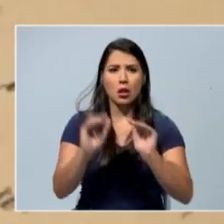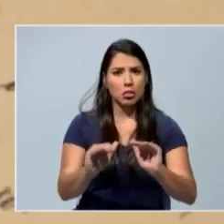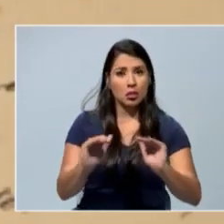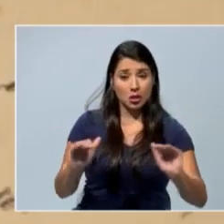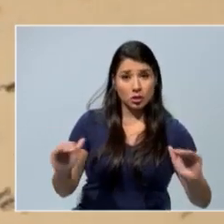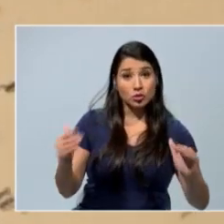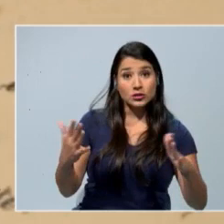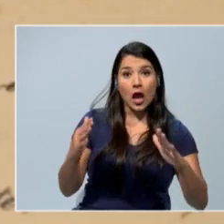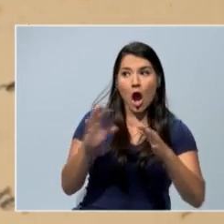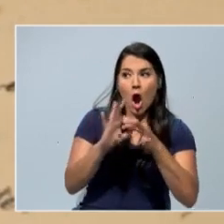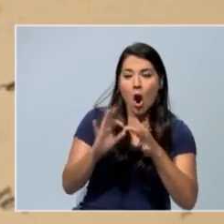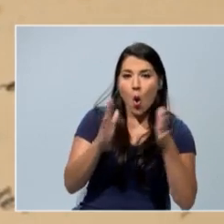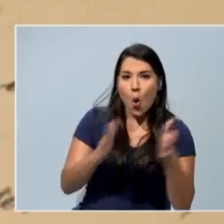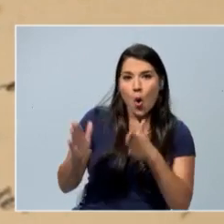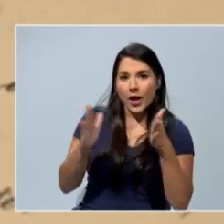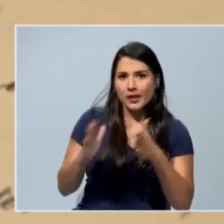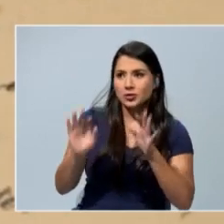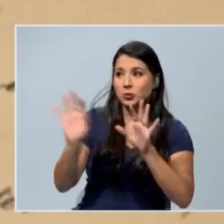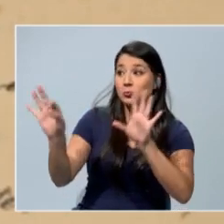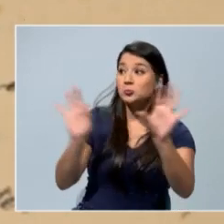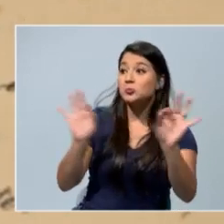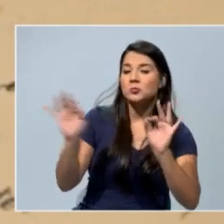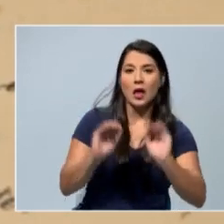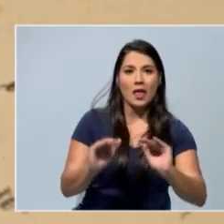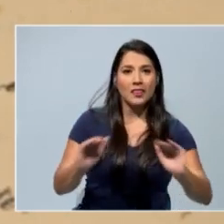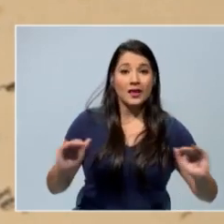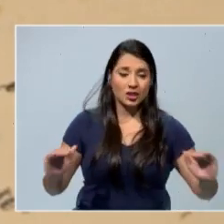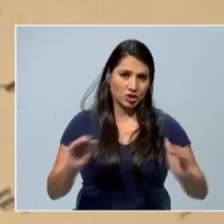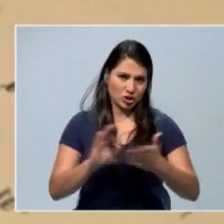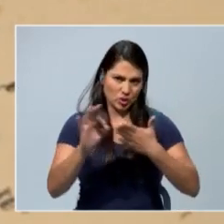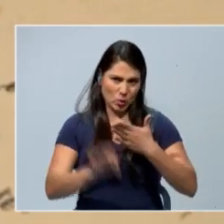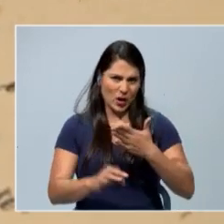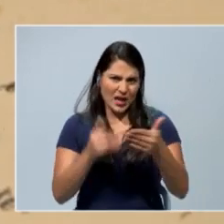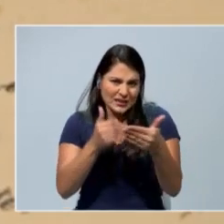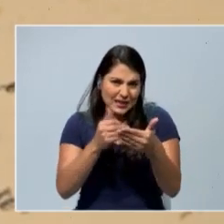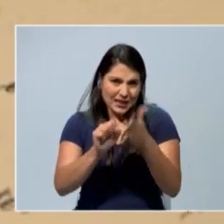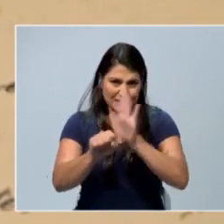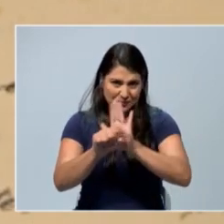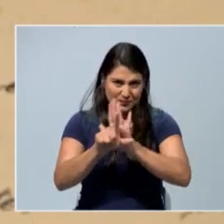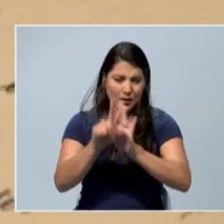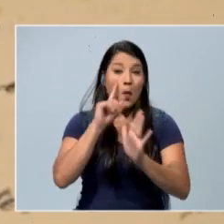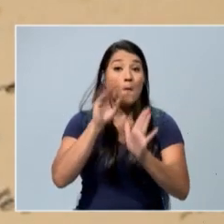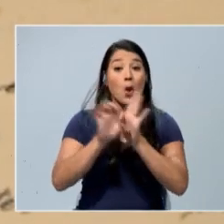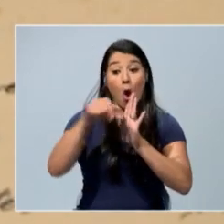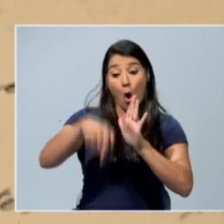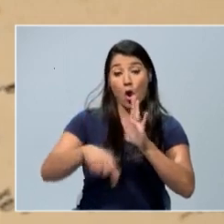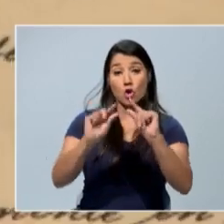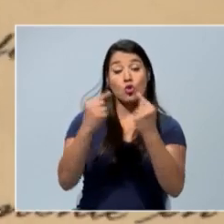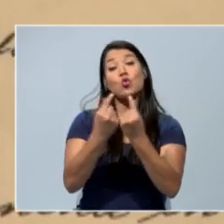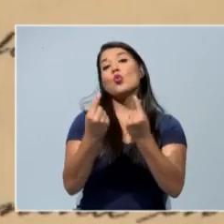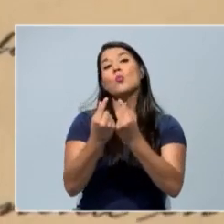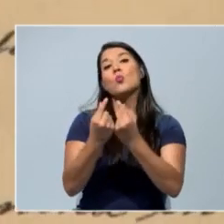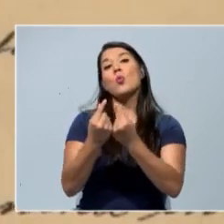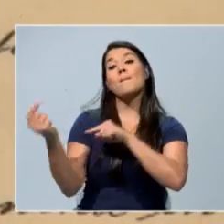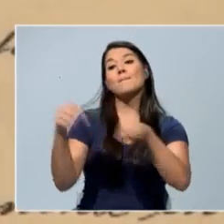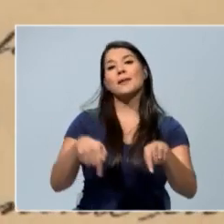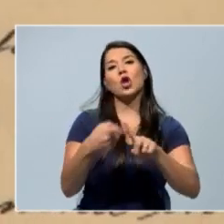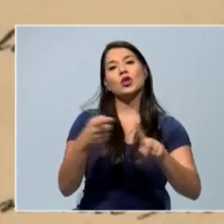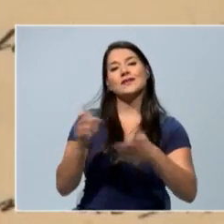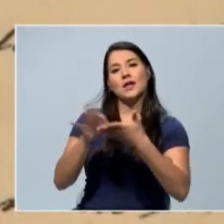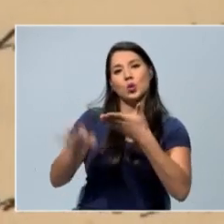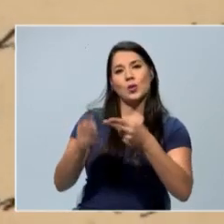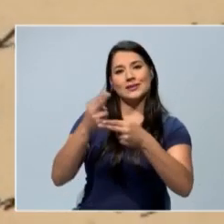pequeños y pequeñas de centros escolares aquí cercanos a la Asamblea Legislativa. Por ejemplo, ya había un grupo de la escuela Buenaventura Corrales,